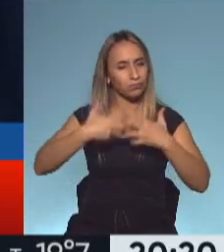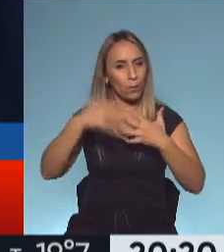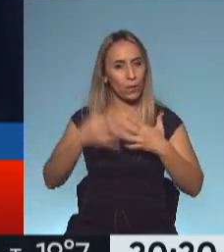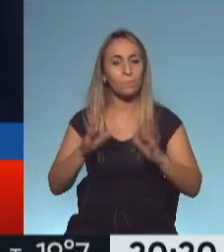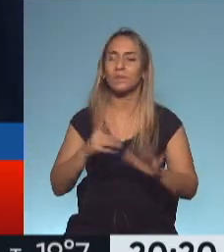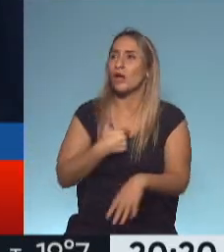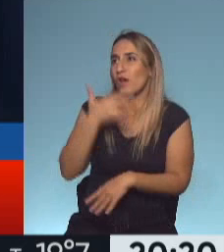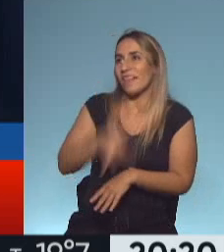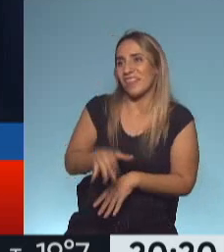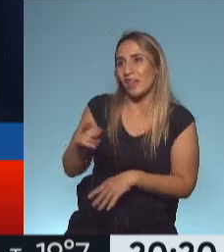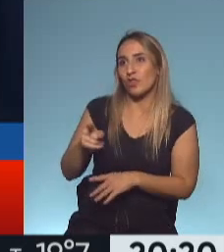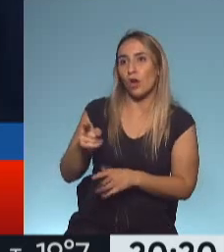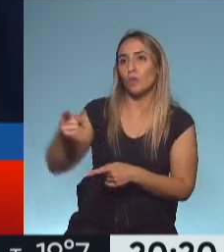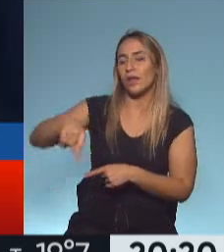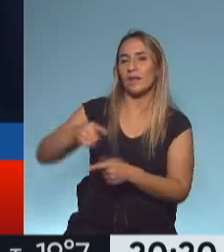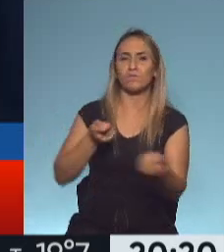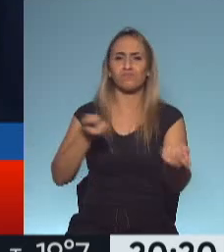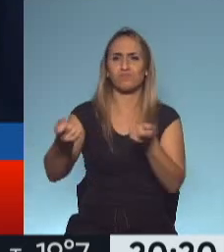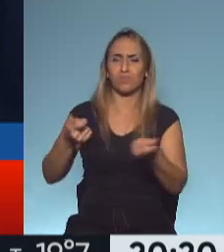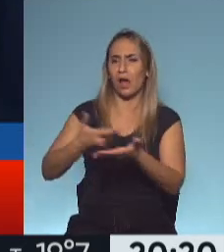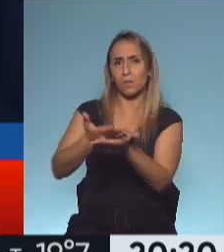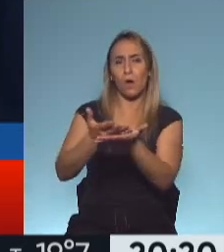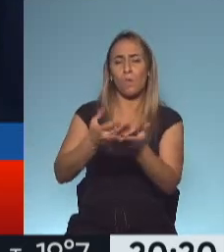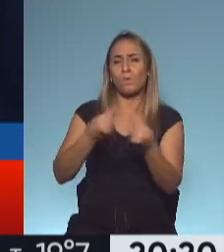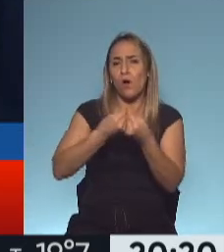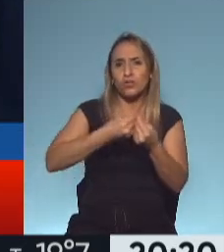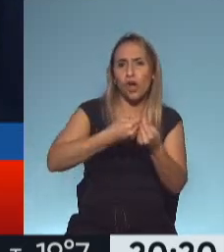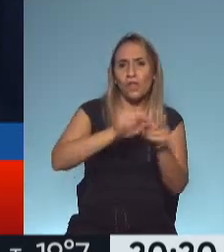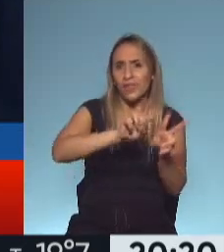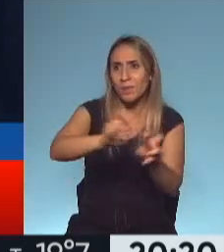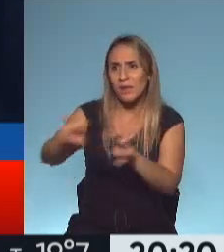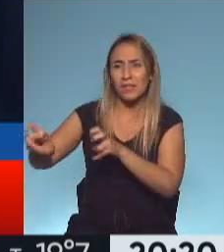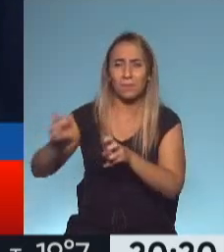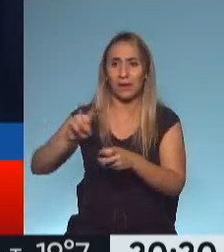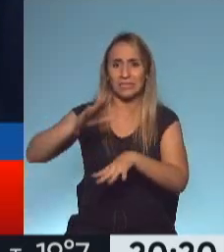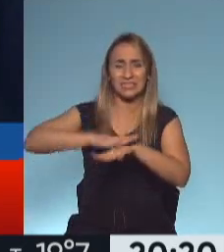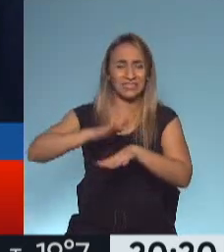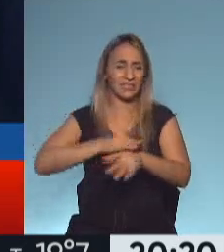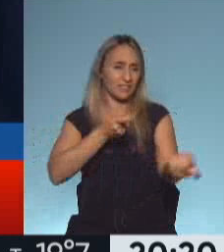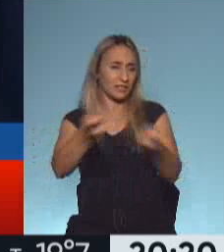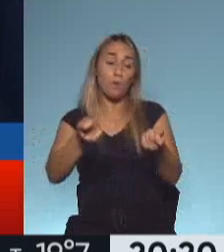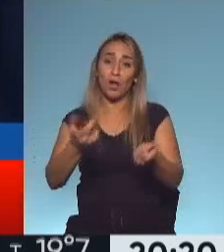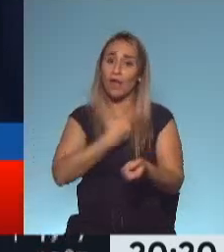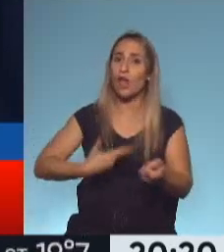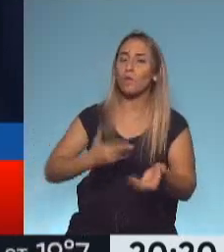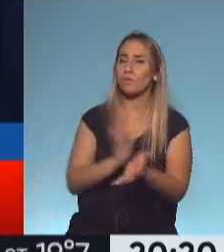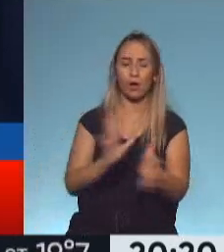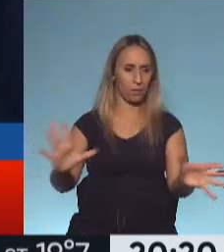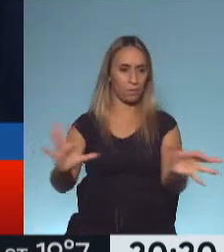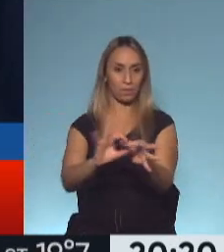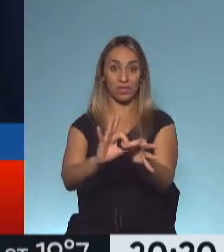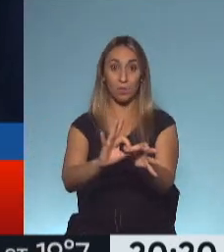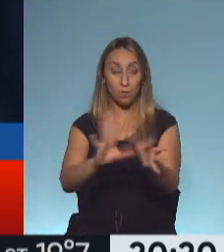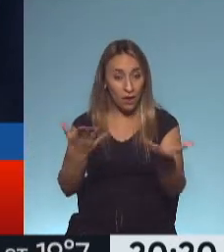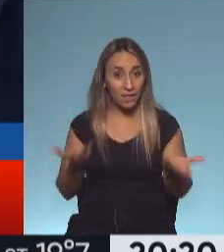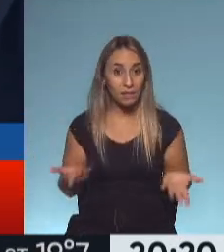tienen, la gestión es amplia, ¿no? Pero quizás que el Estado se ocupe en especial de poder unir, ¿no? Y digo estos